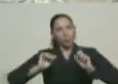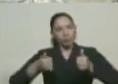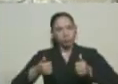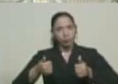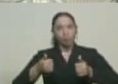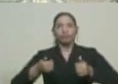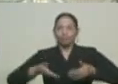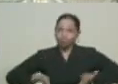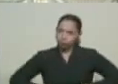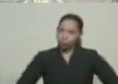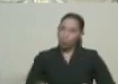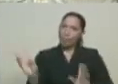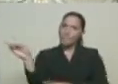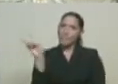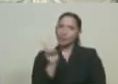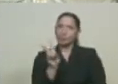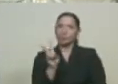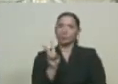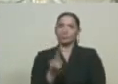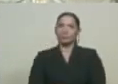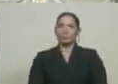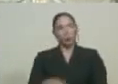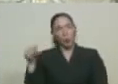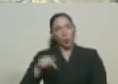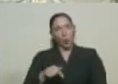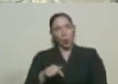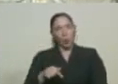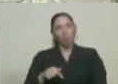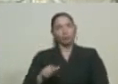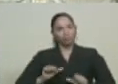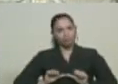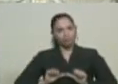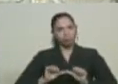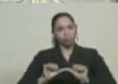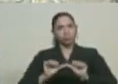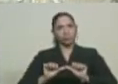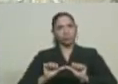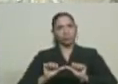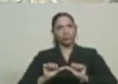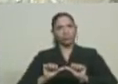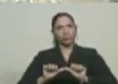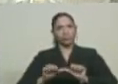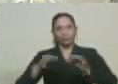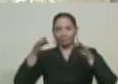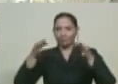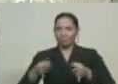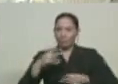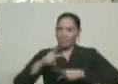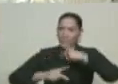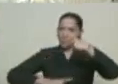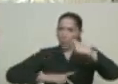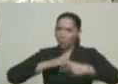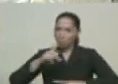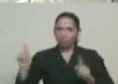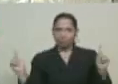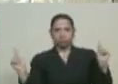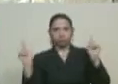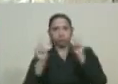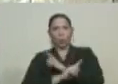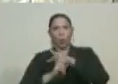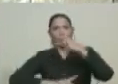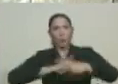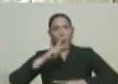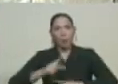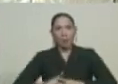renacimiento de Venezuela. Hoy arrancó formalmente el proceso de reconversión del programa de